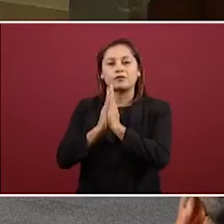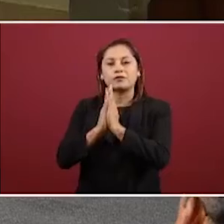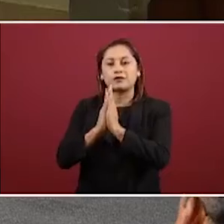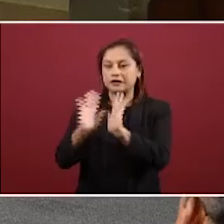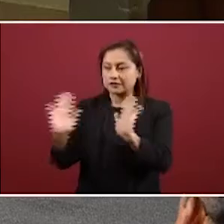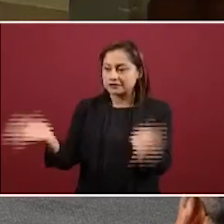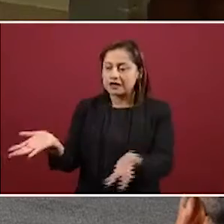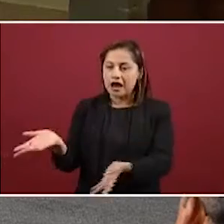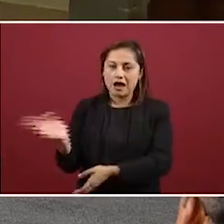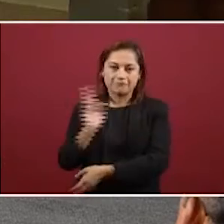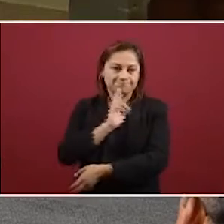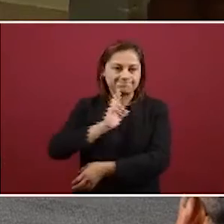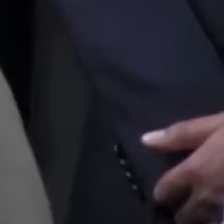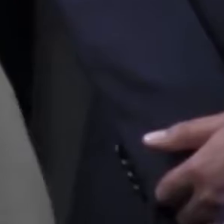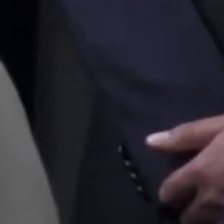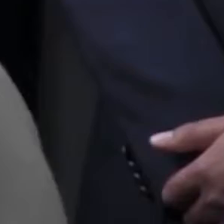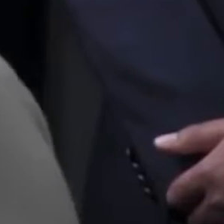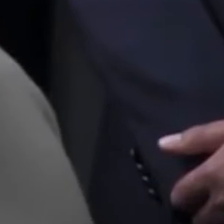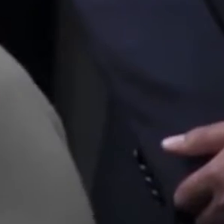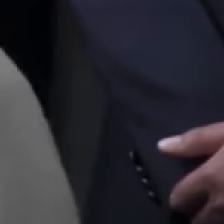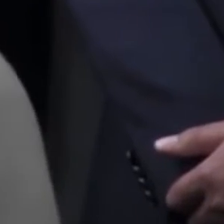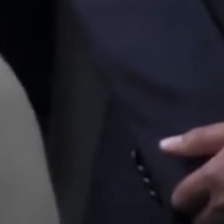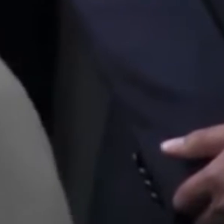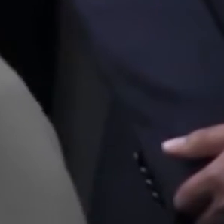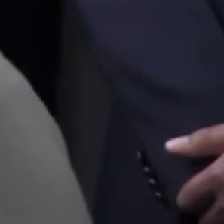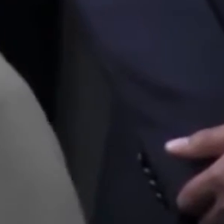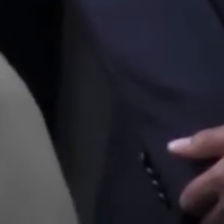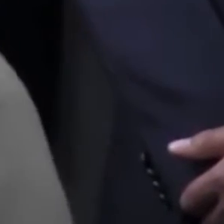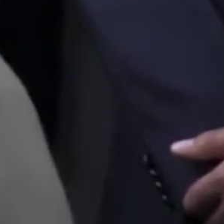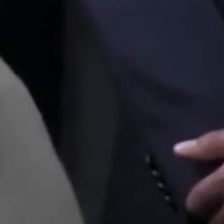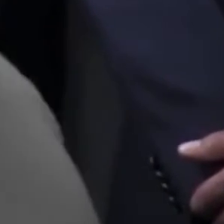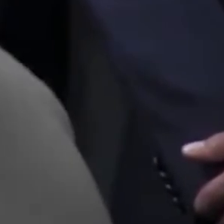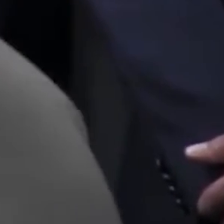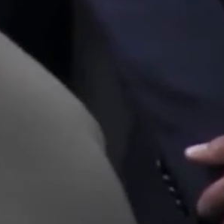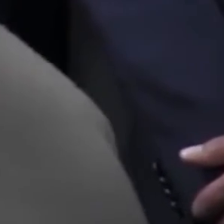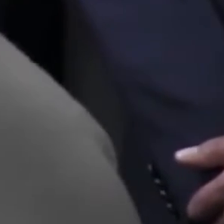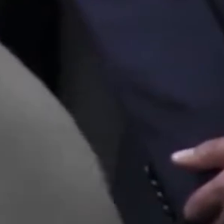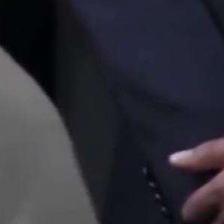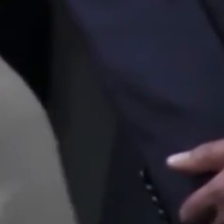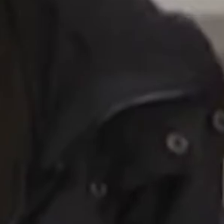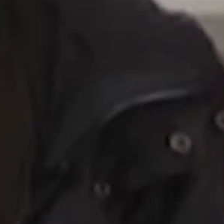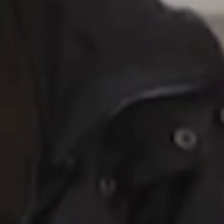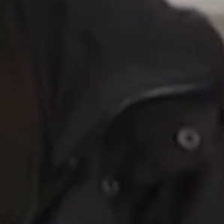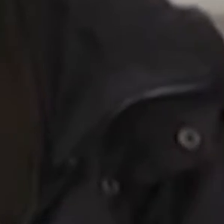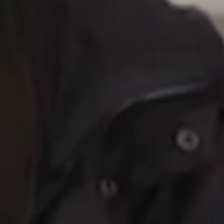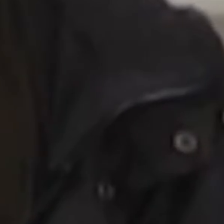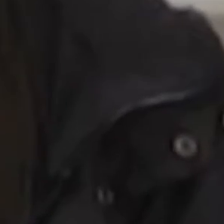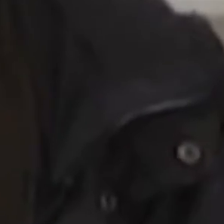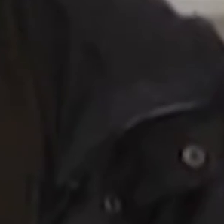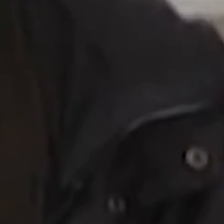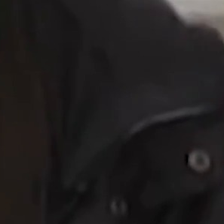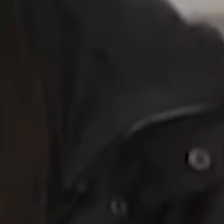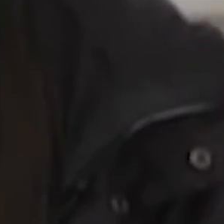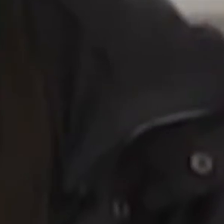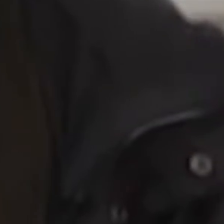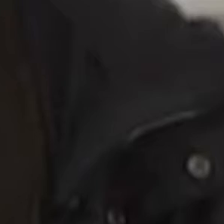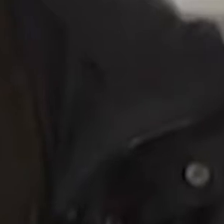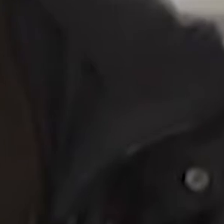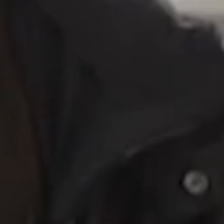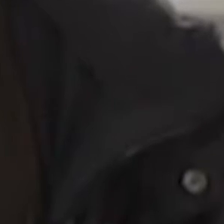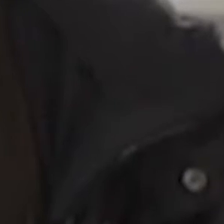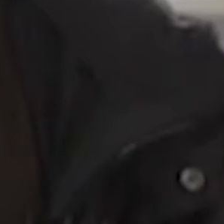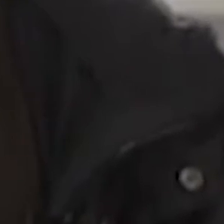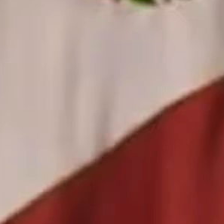obrador aprovechó para elogiar a la rectora sosa a quien calificó de una persona honesta íntegra e incorruptible se pronunció por